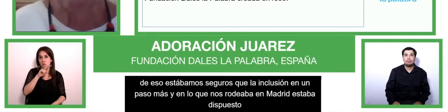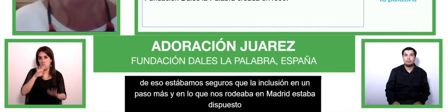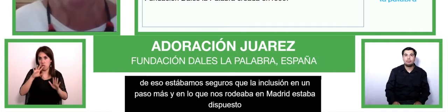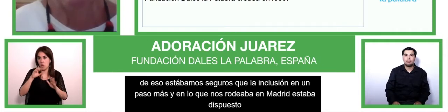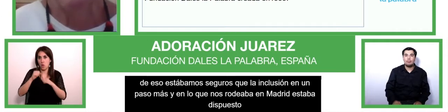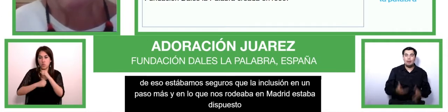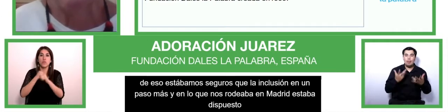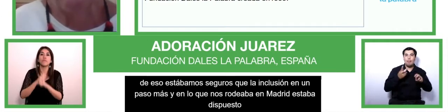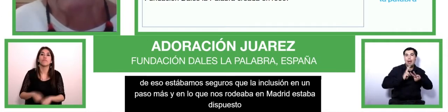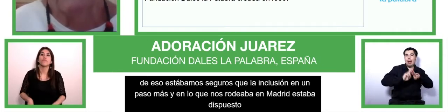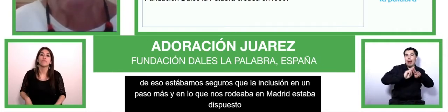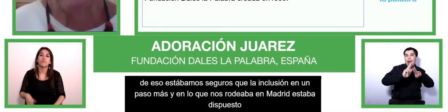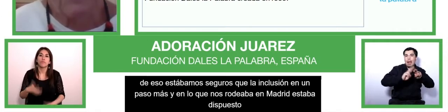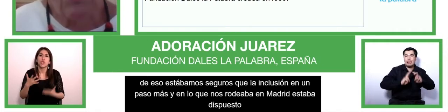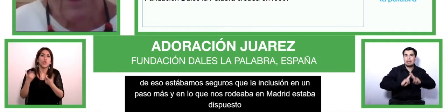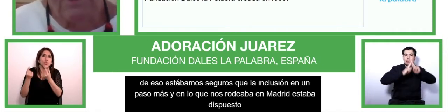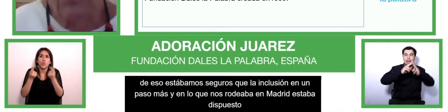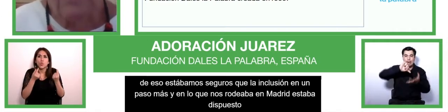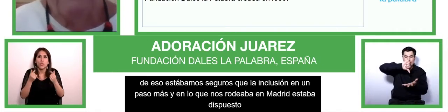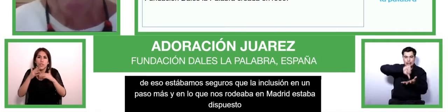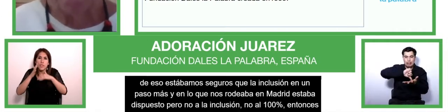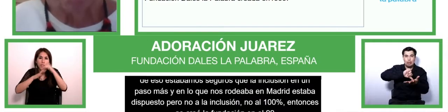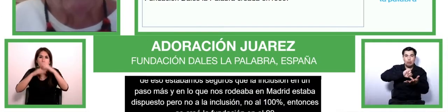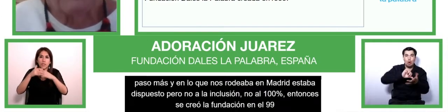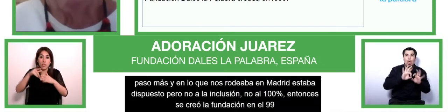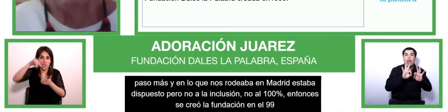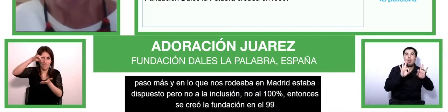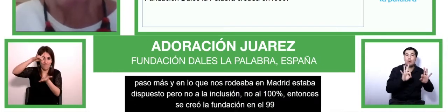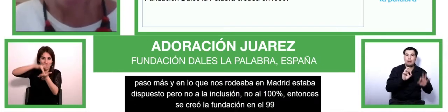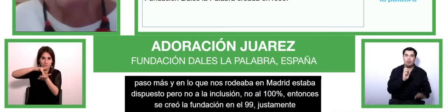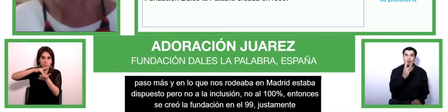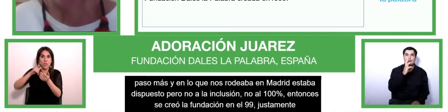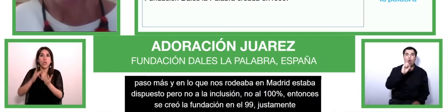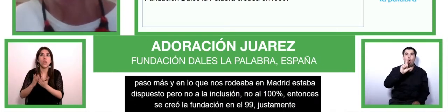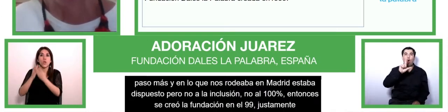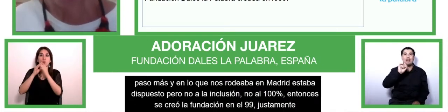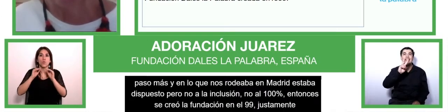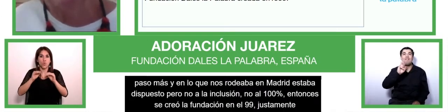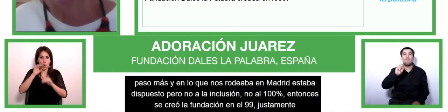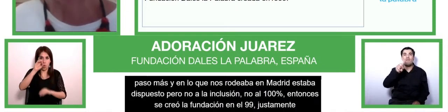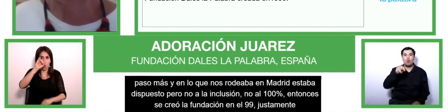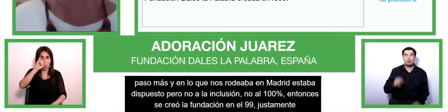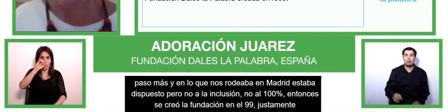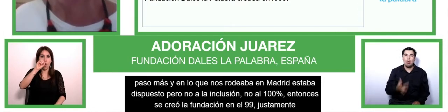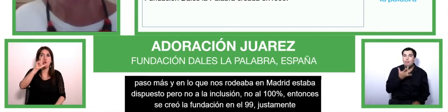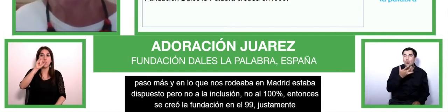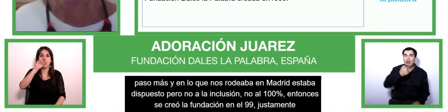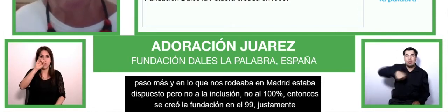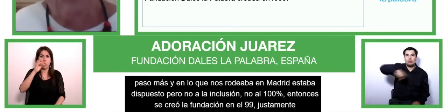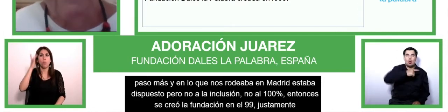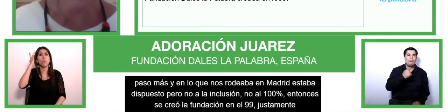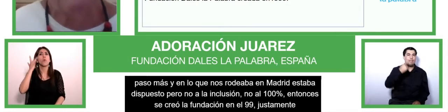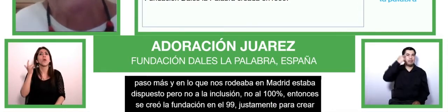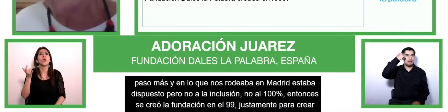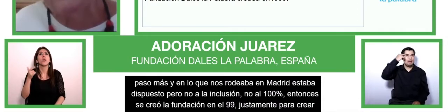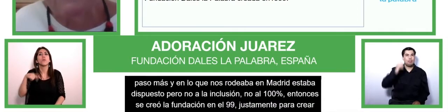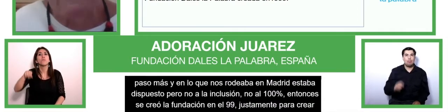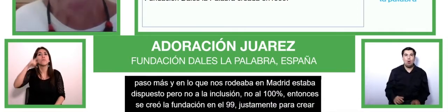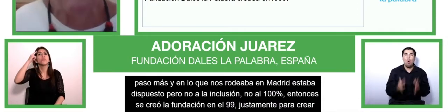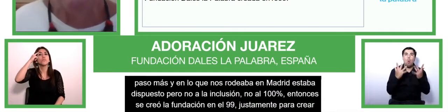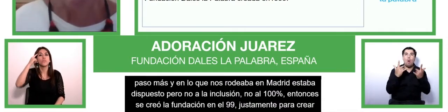el Centro Educativo Tres Olivos. ¿Por qué? Pues porque pensamos cuántos niños de educación